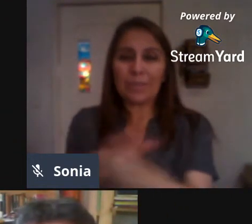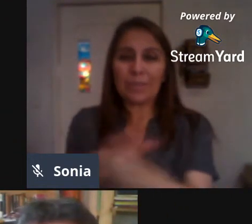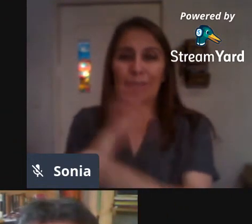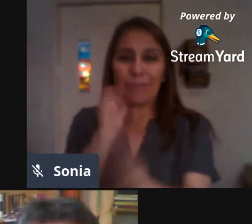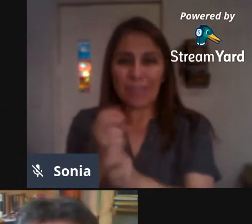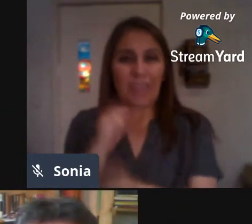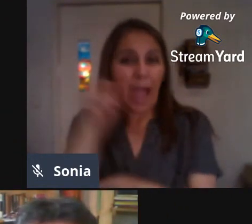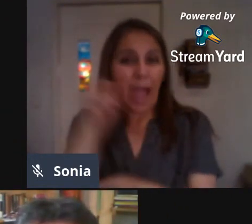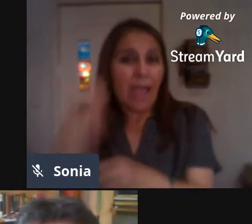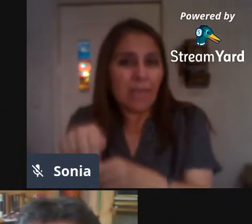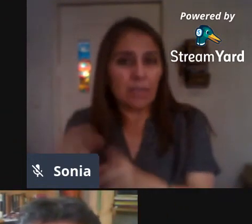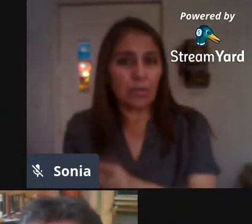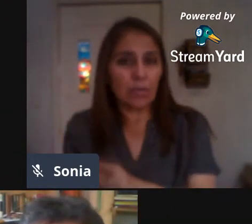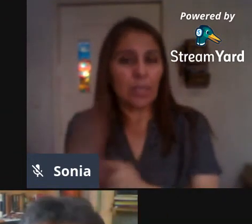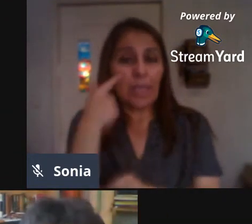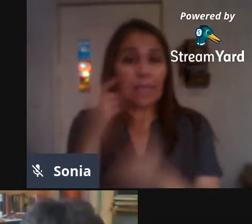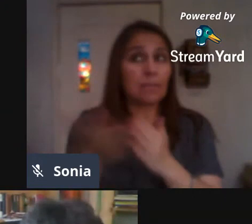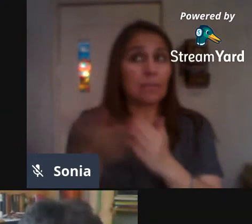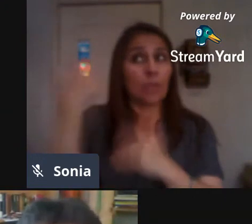época